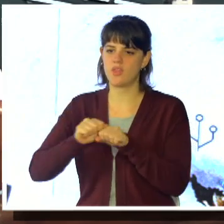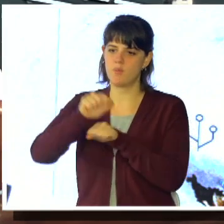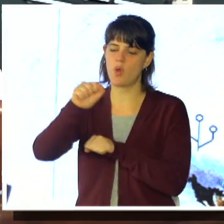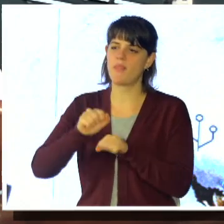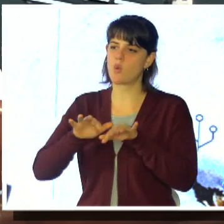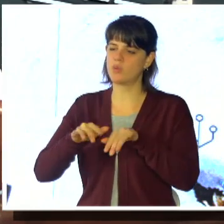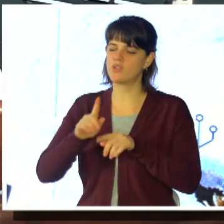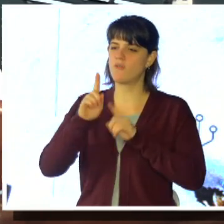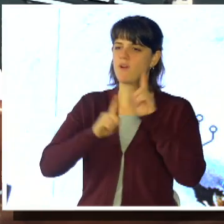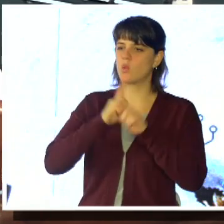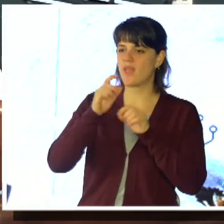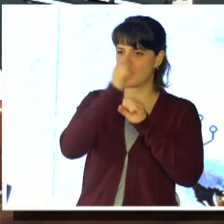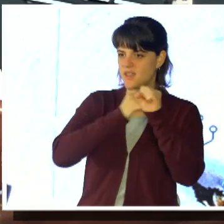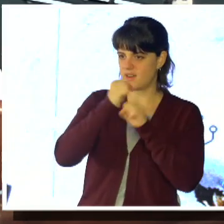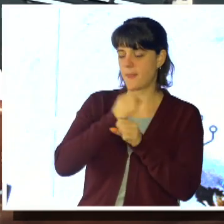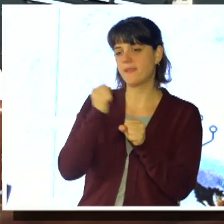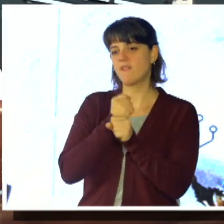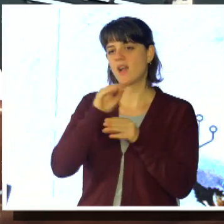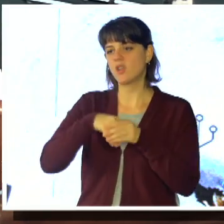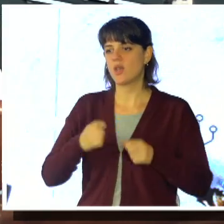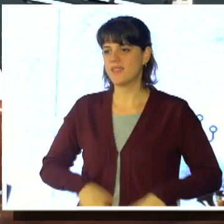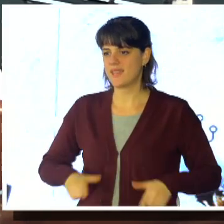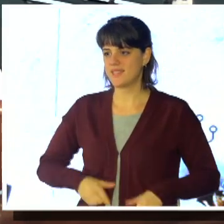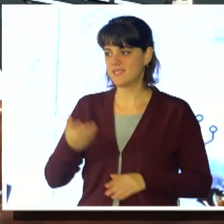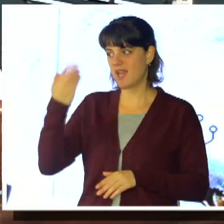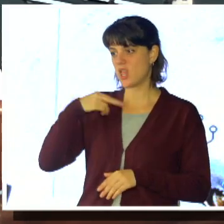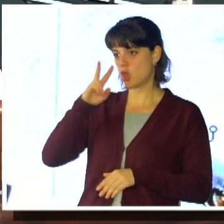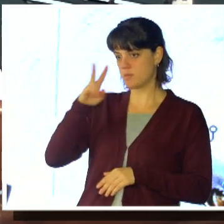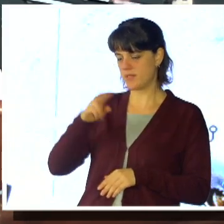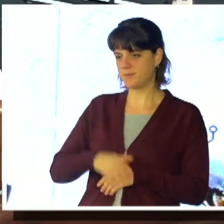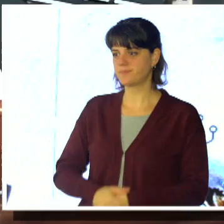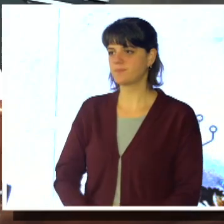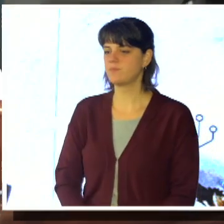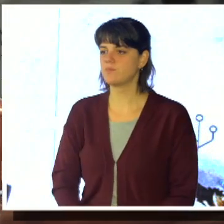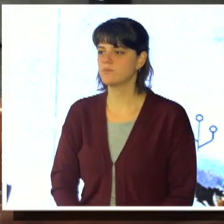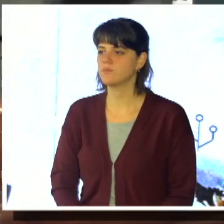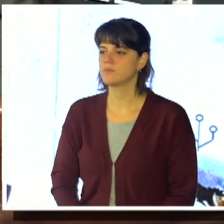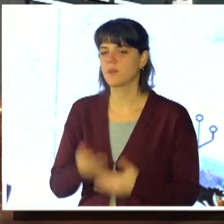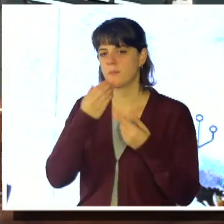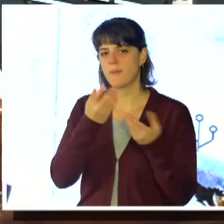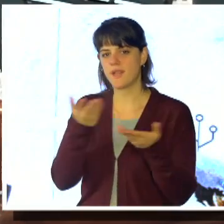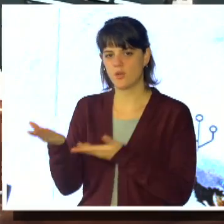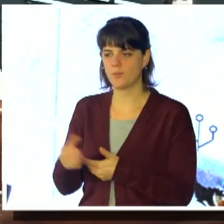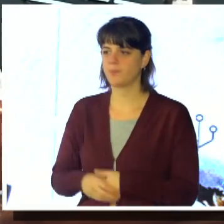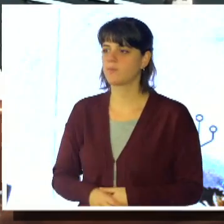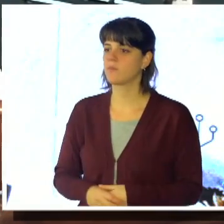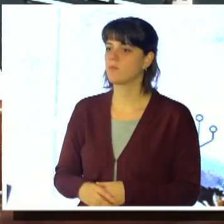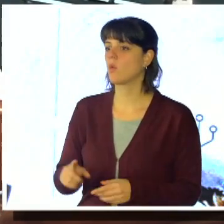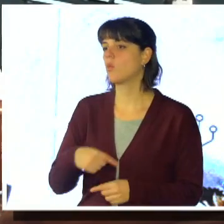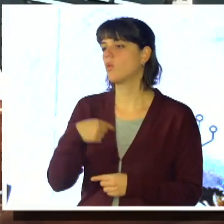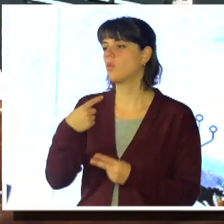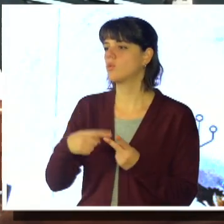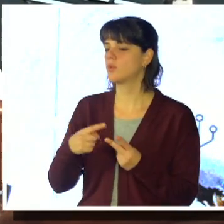la Intendencia desde el 2000 y actualmente es director de la unidad Plataforma Ciudades Inteligentes. Bienvenido, Miguel. En segundo lugar, Juan